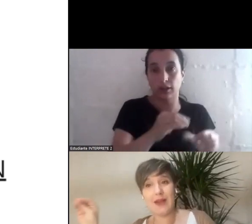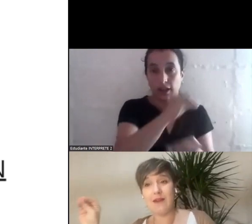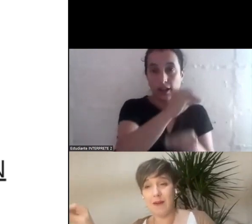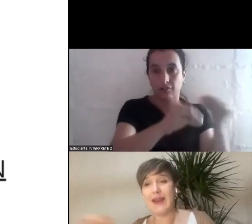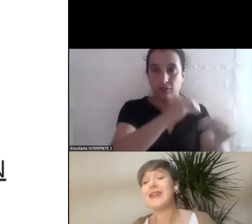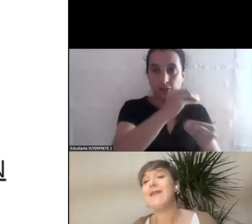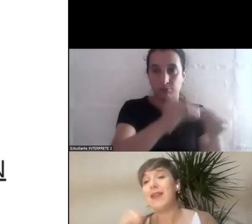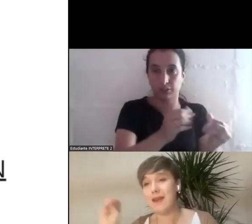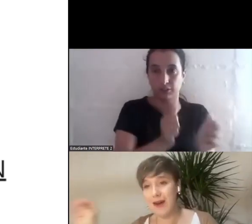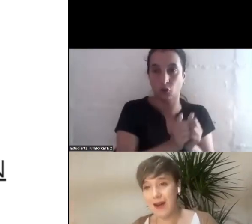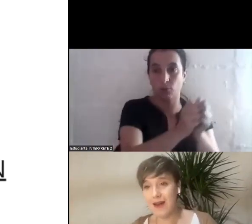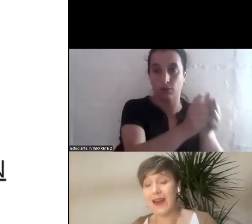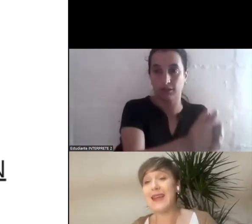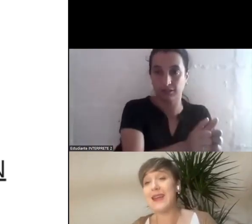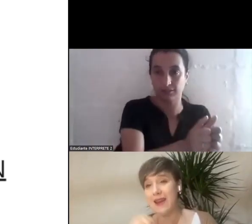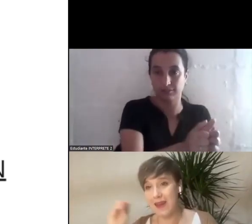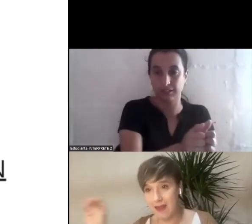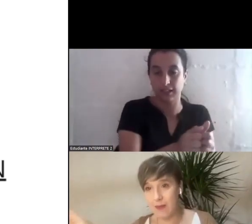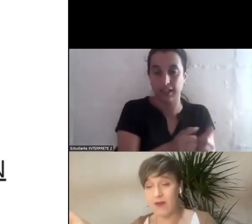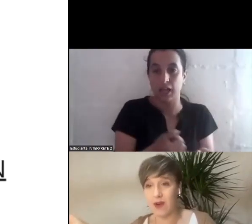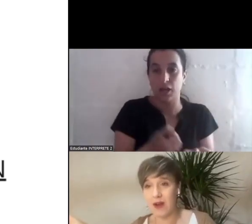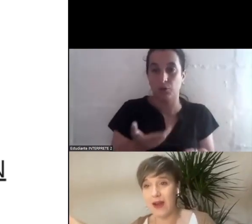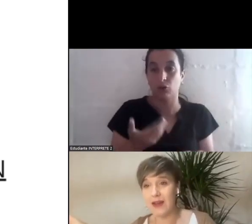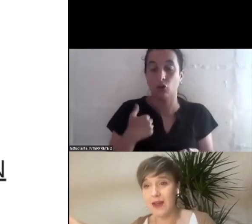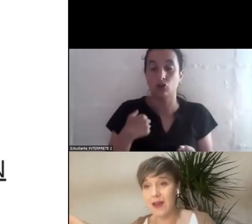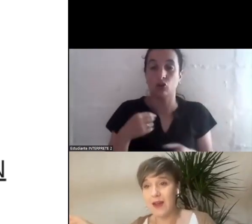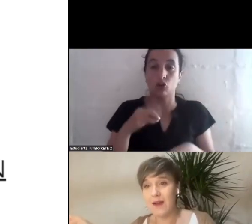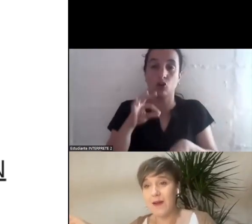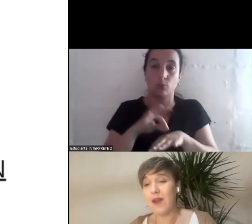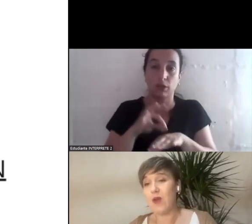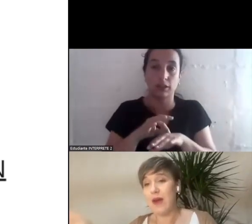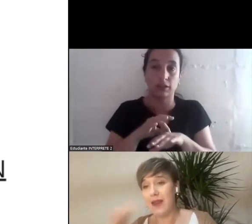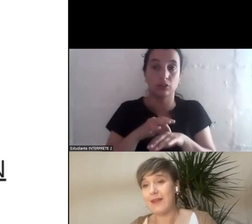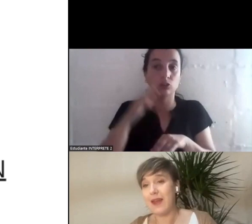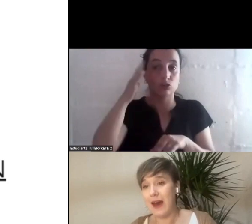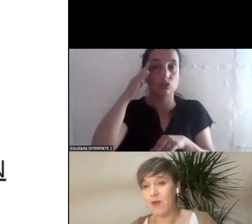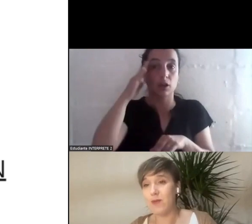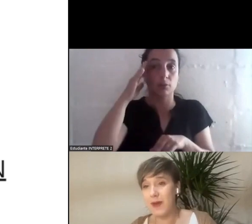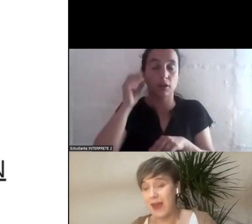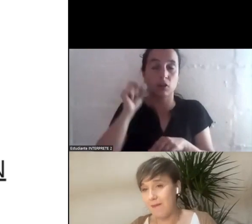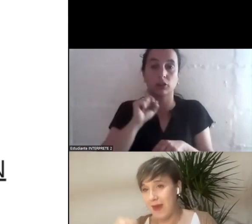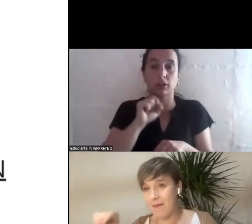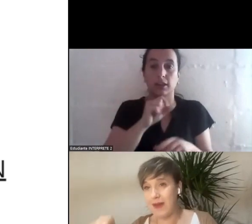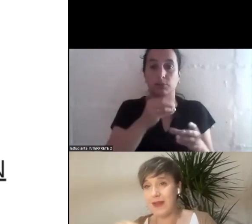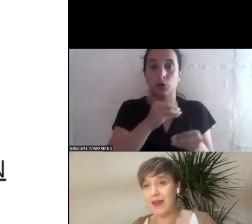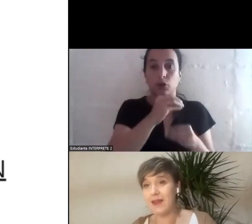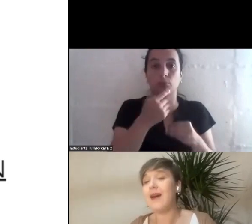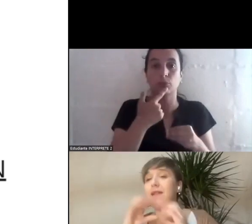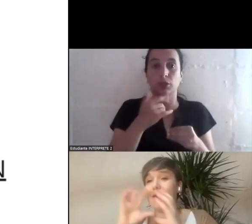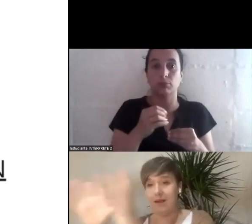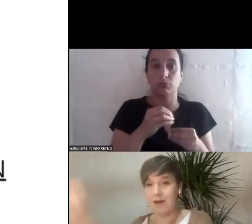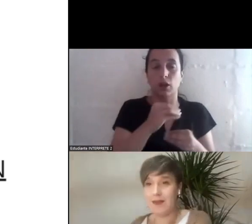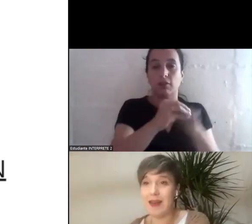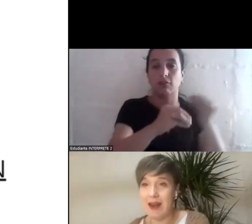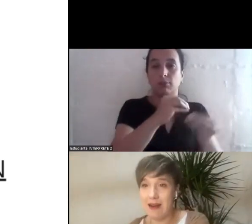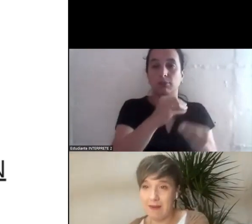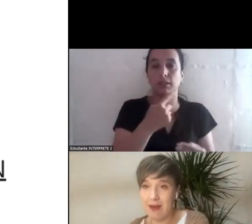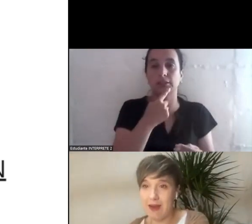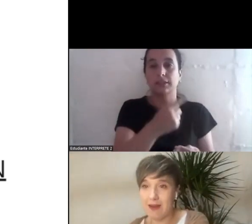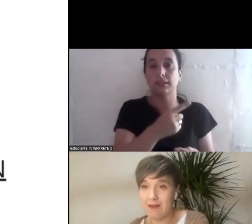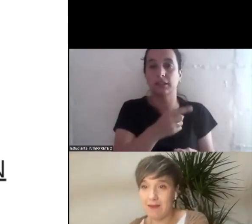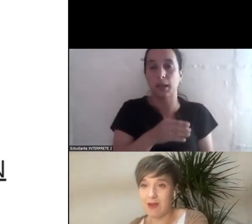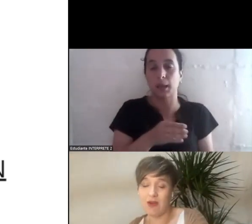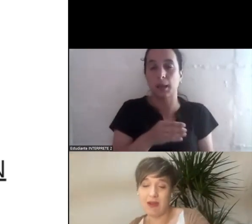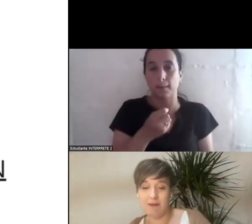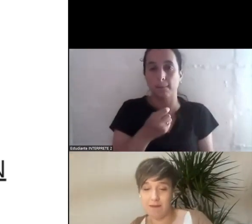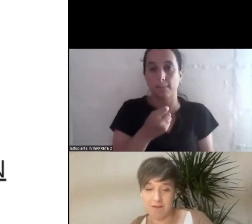para atender a esas familias, saber derivar, crear esa red de profesionales y una vez la tengamos bien descrita, dársela a las